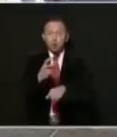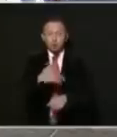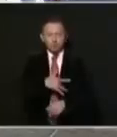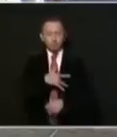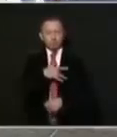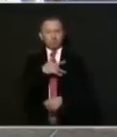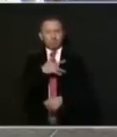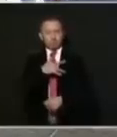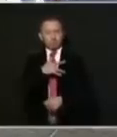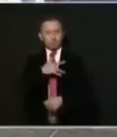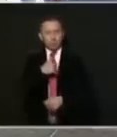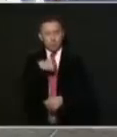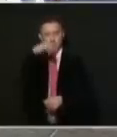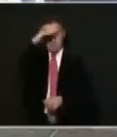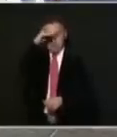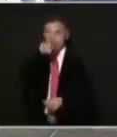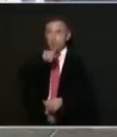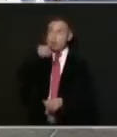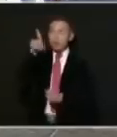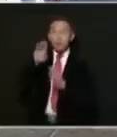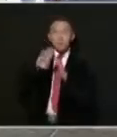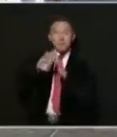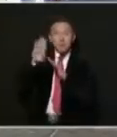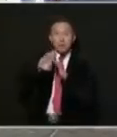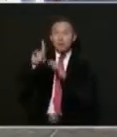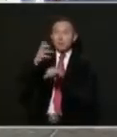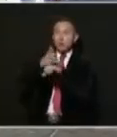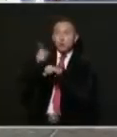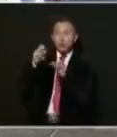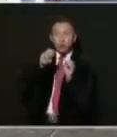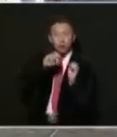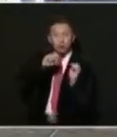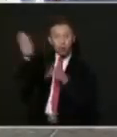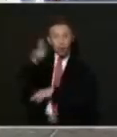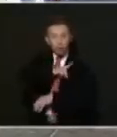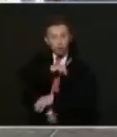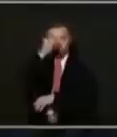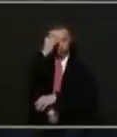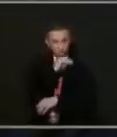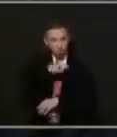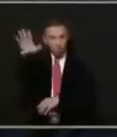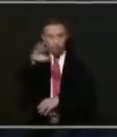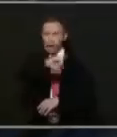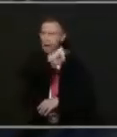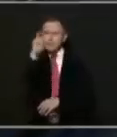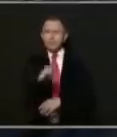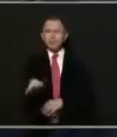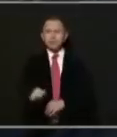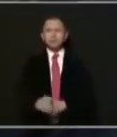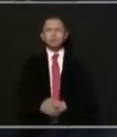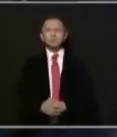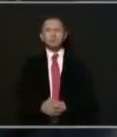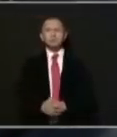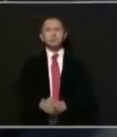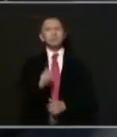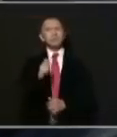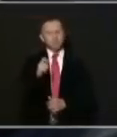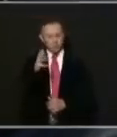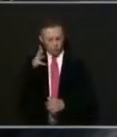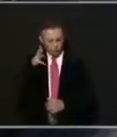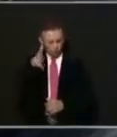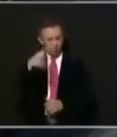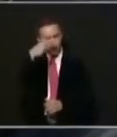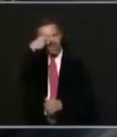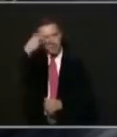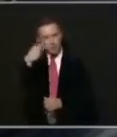solo a los migrantes. Se logrará el renacimiento de México